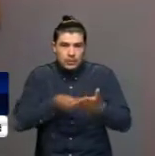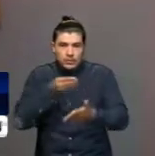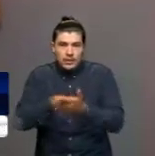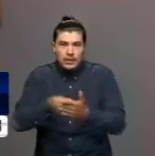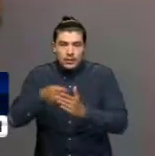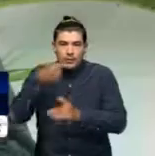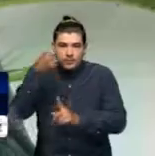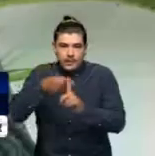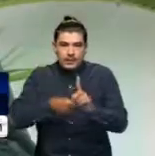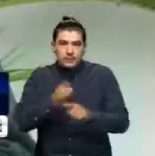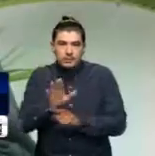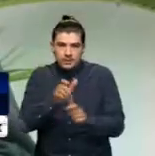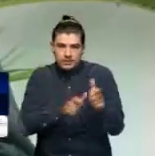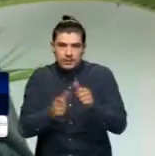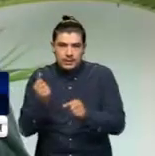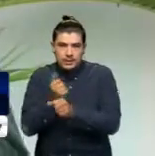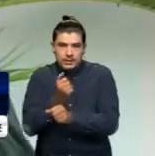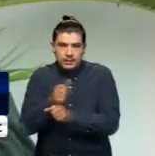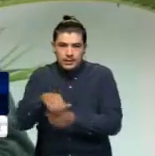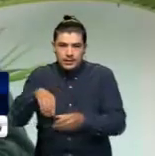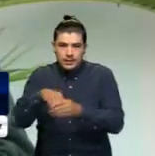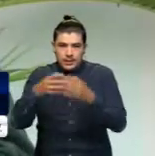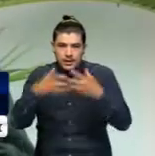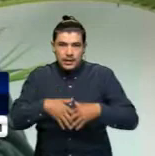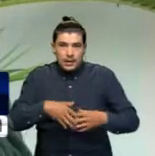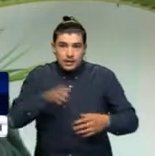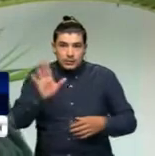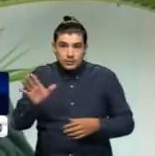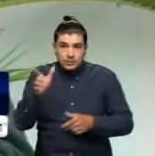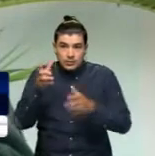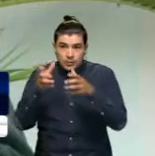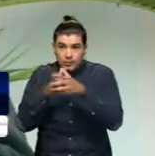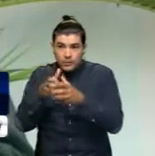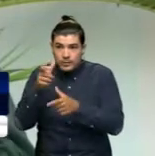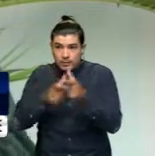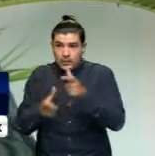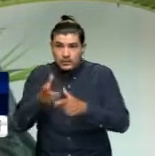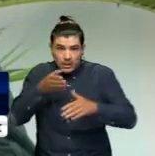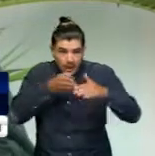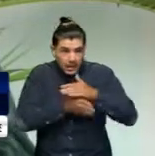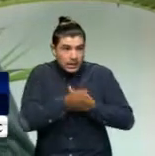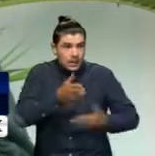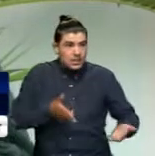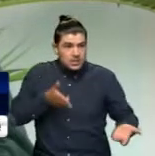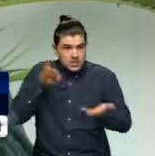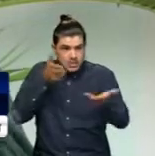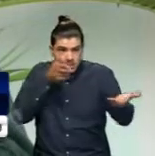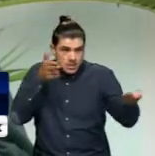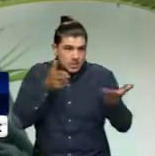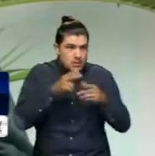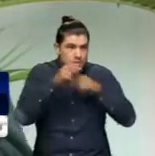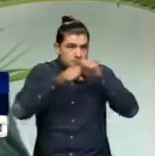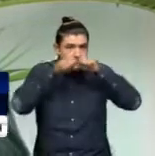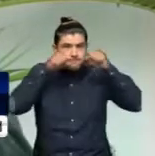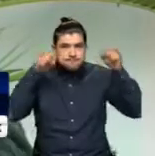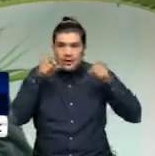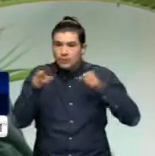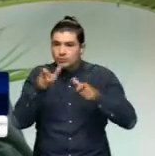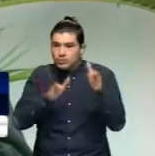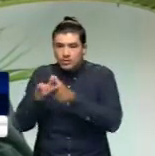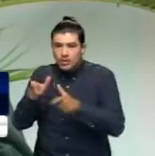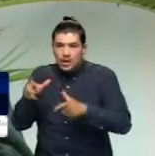se ingresaron y amordazaron a todos los ocupantes se apoderaron del dinero y de los elementos avaluados en